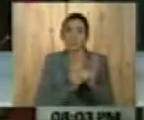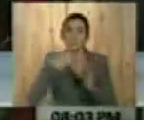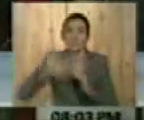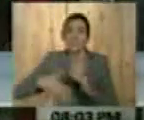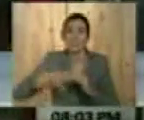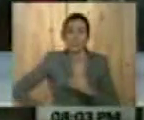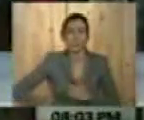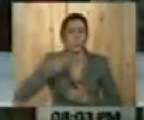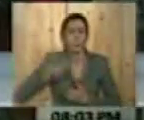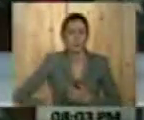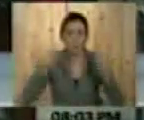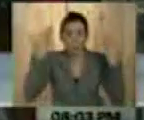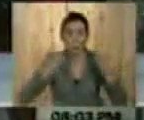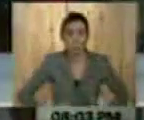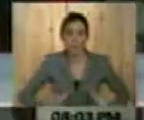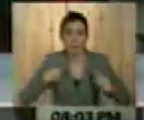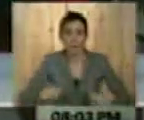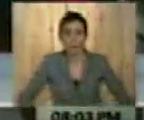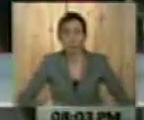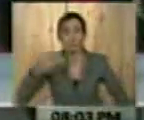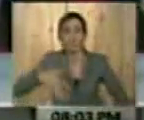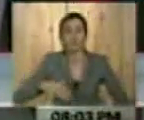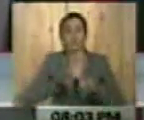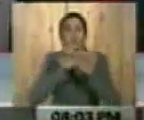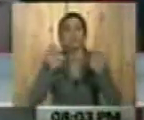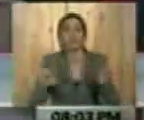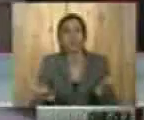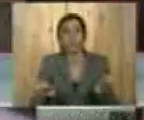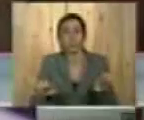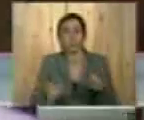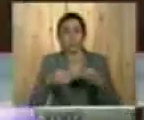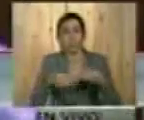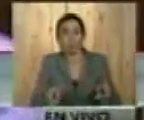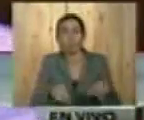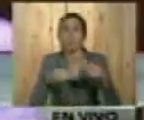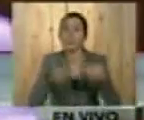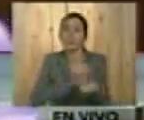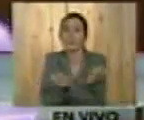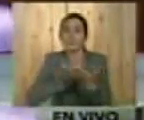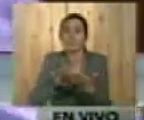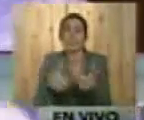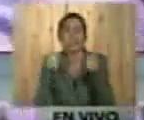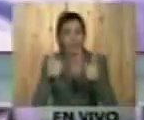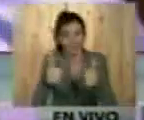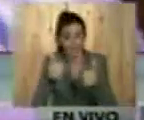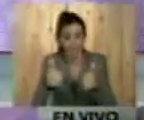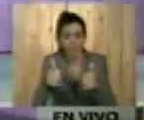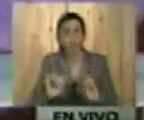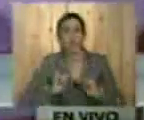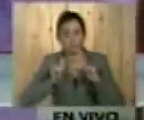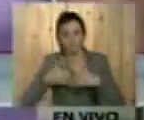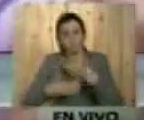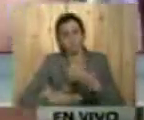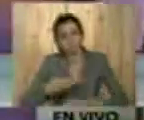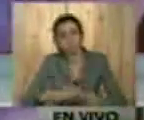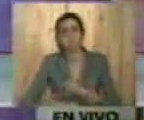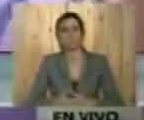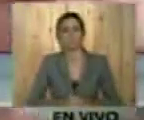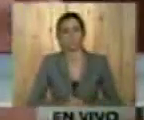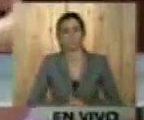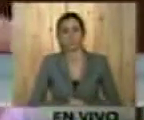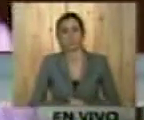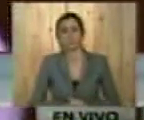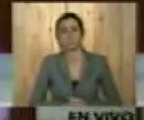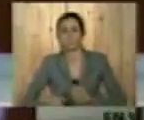fundamental el derecho a la educación pública gratuita y de calidad. Y empezó el proceso de construir las